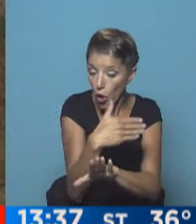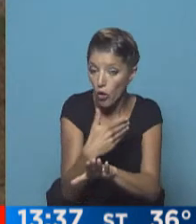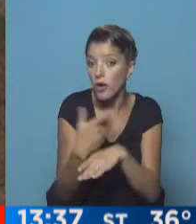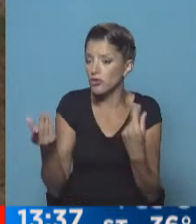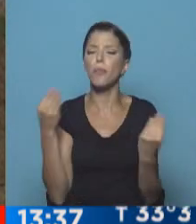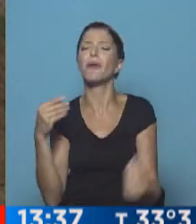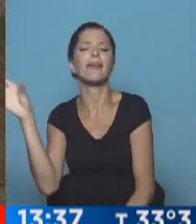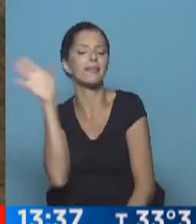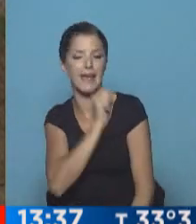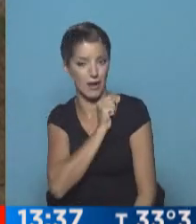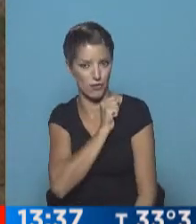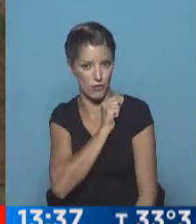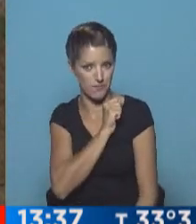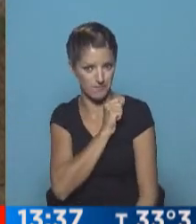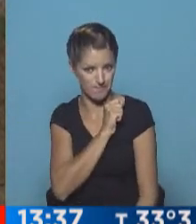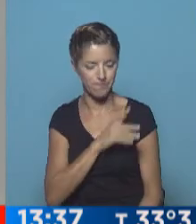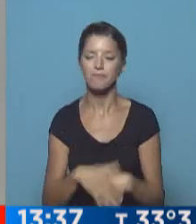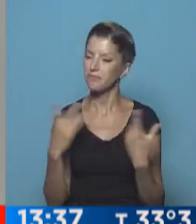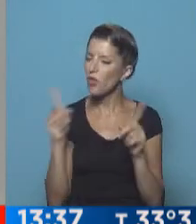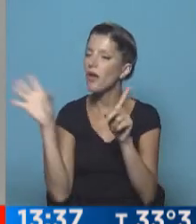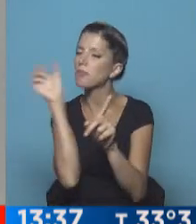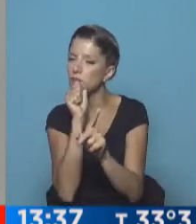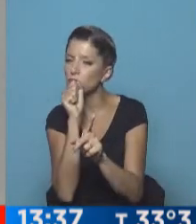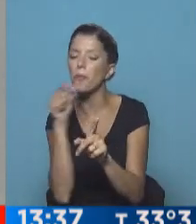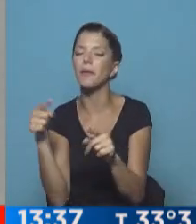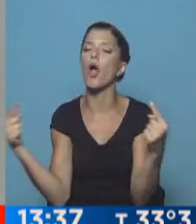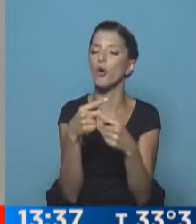ocultas es decir son lesivas al interés de la nación